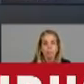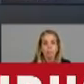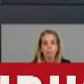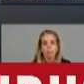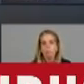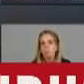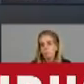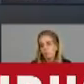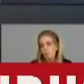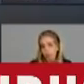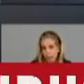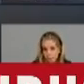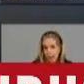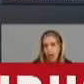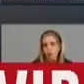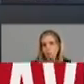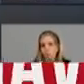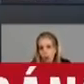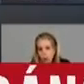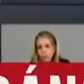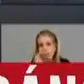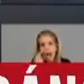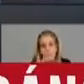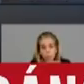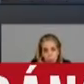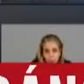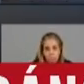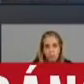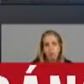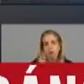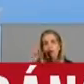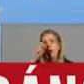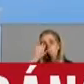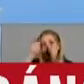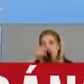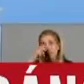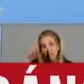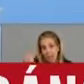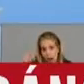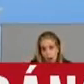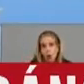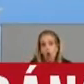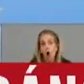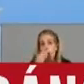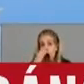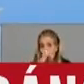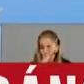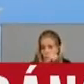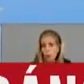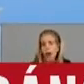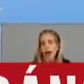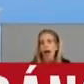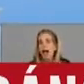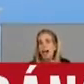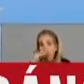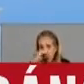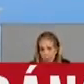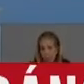va a vivir en provincia en 15 días, en 20 días. La tasa de muertos es de